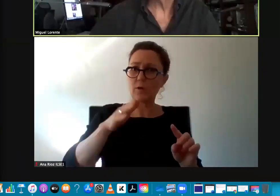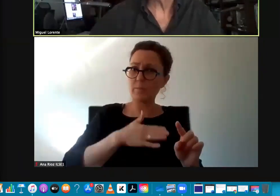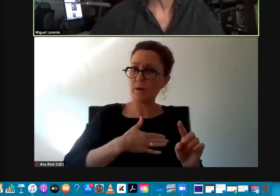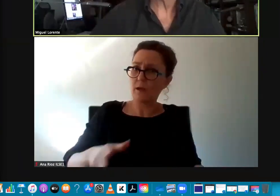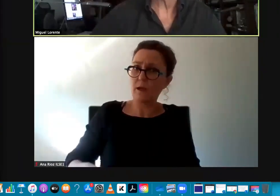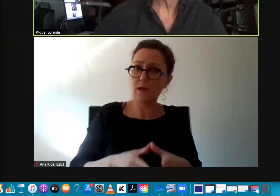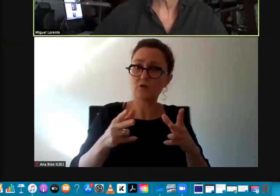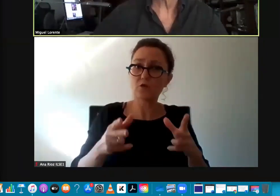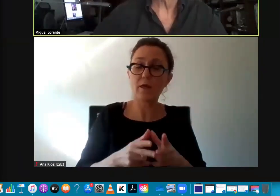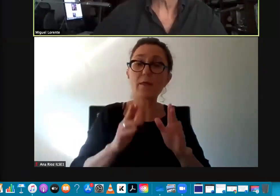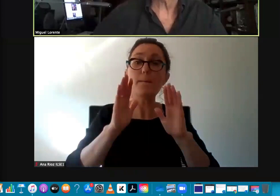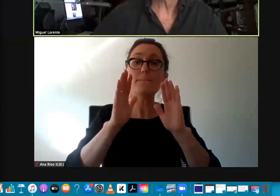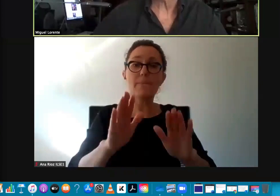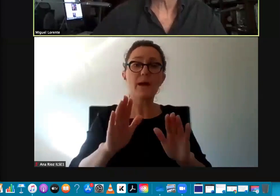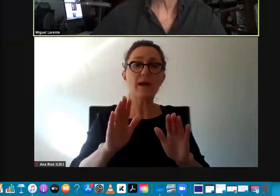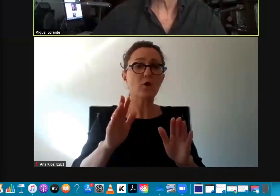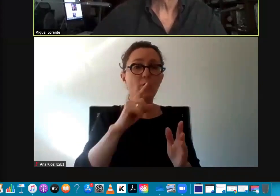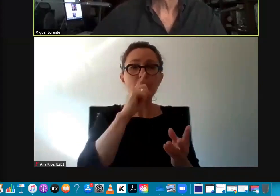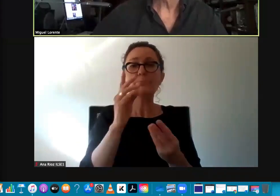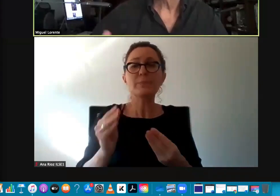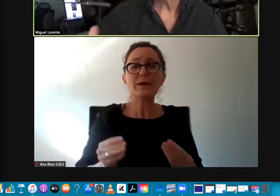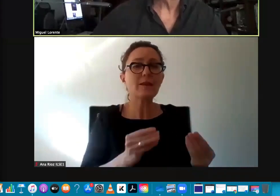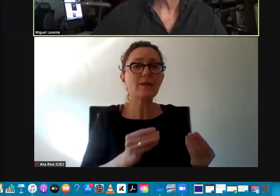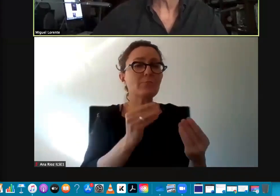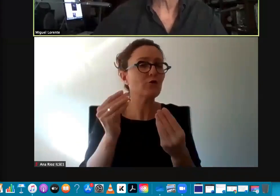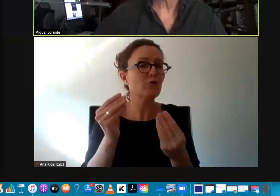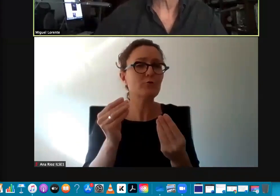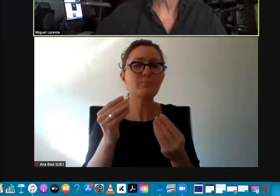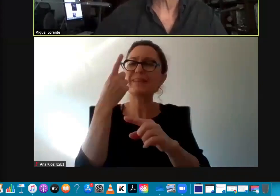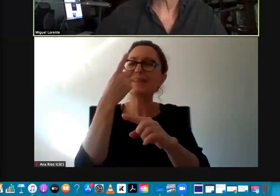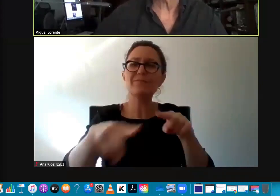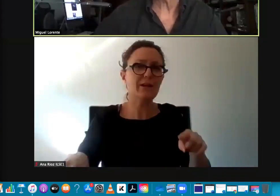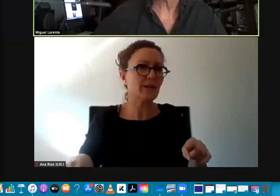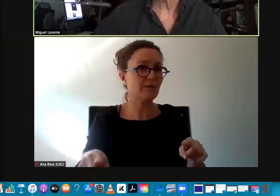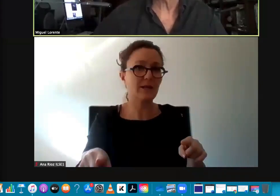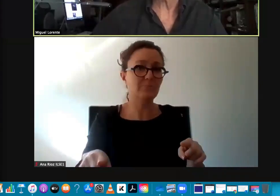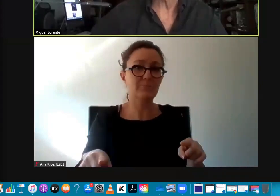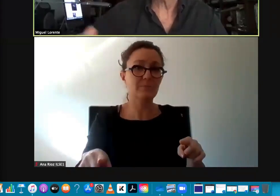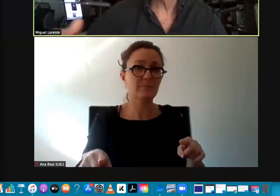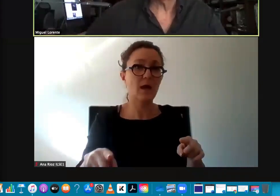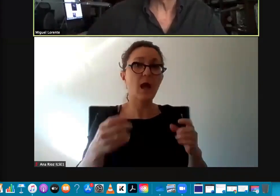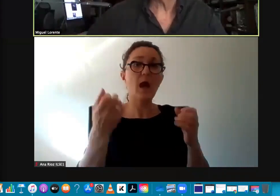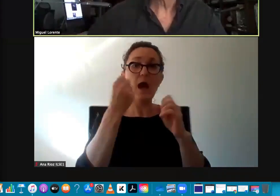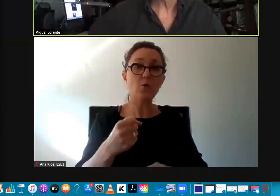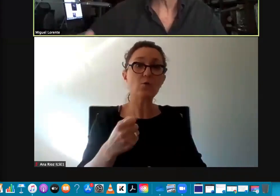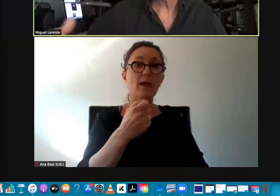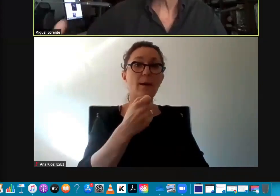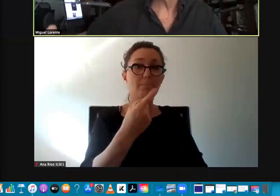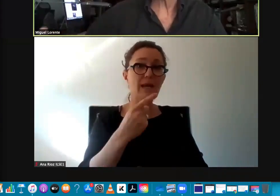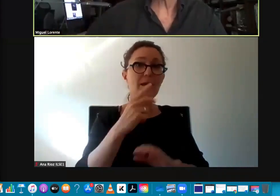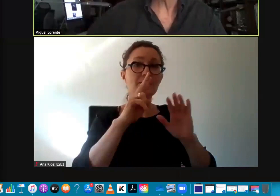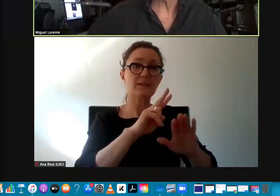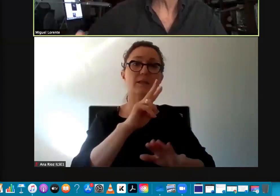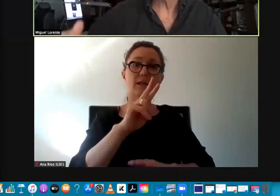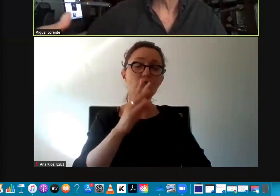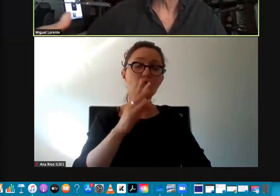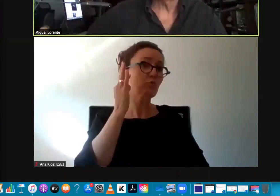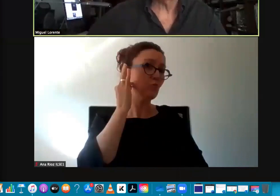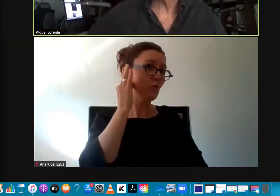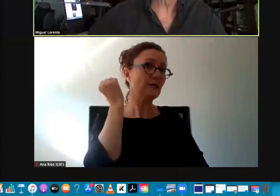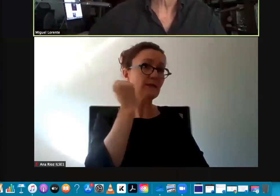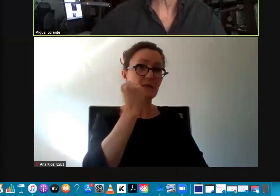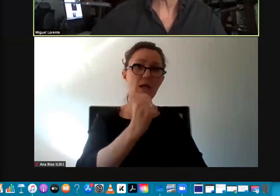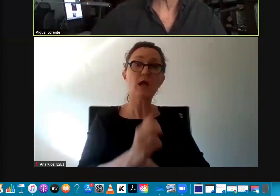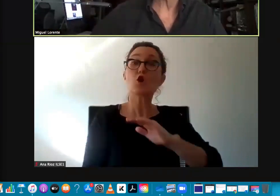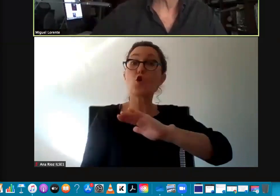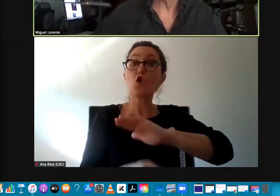la percepción que se tiene sobre la violencia de género con 1.072 mujeres asesinadas, que todavía siguen siendo asesinadas, puesto que